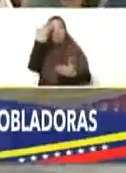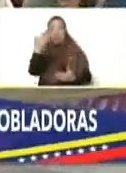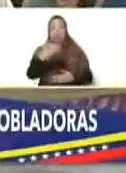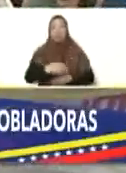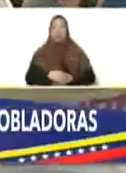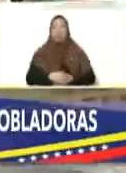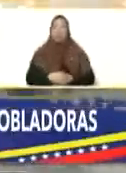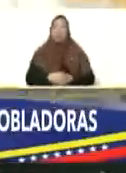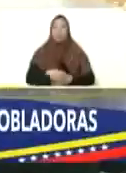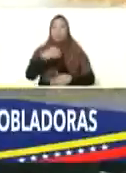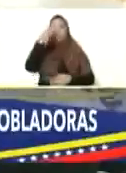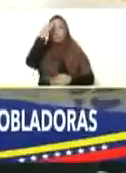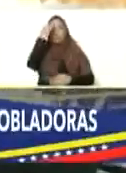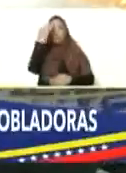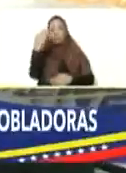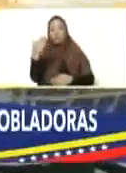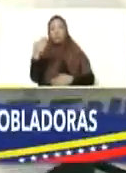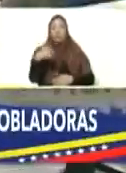me saludó